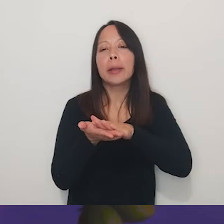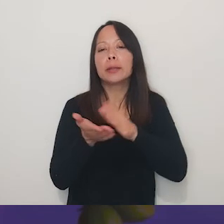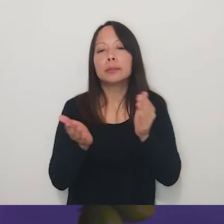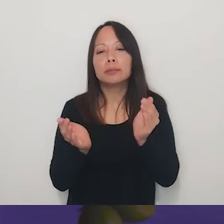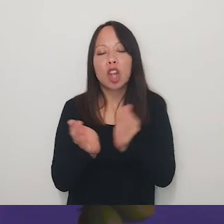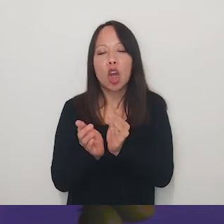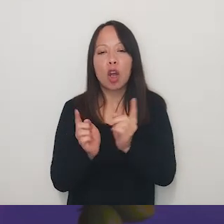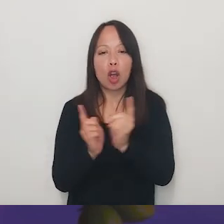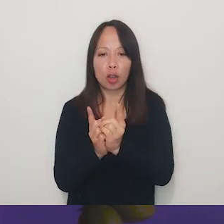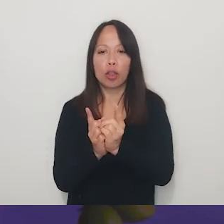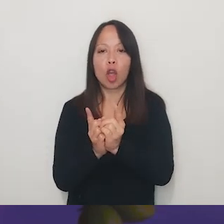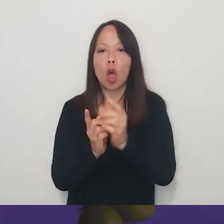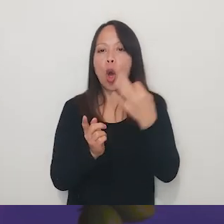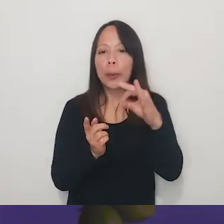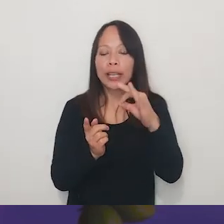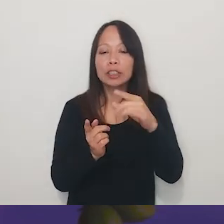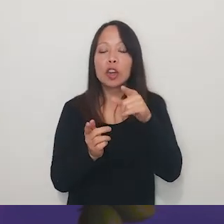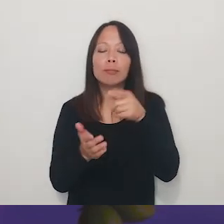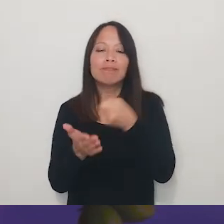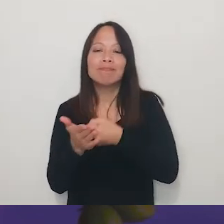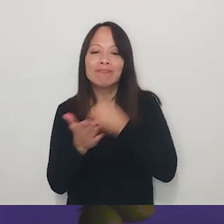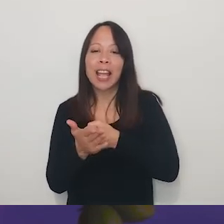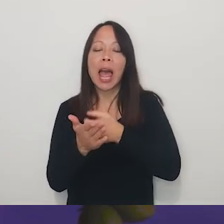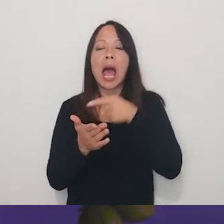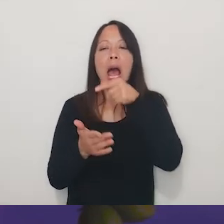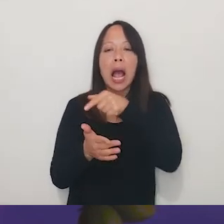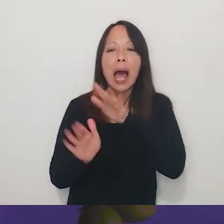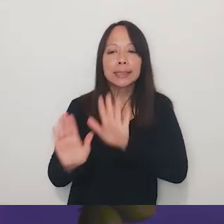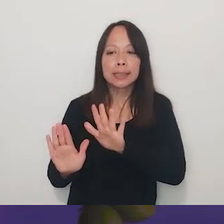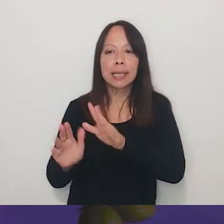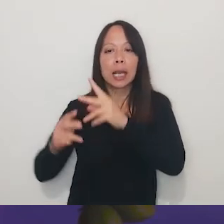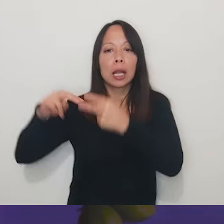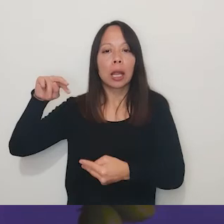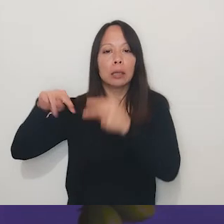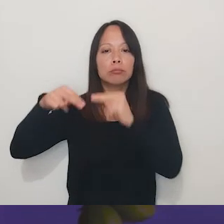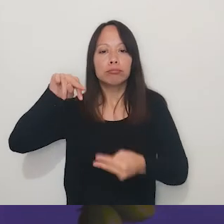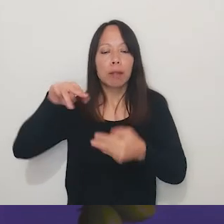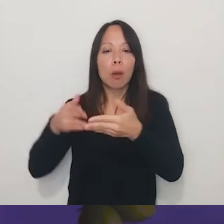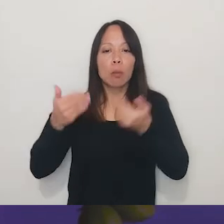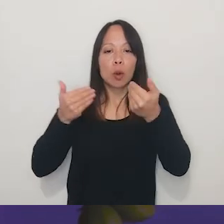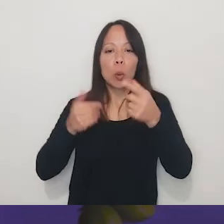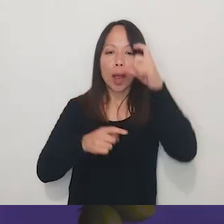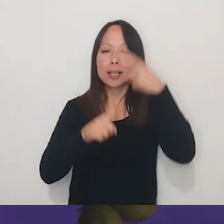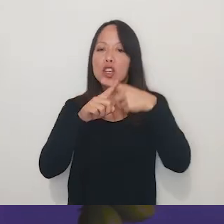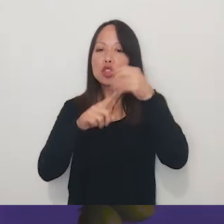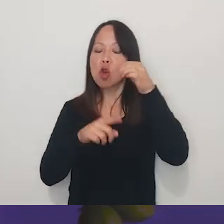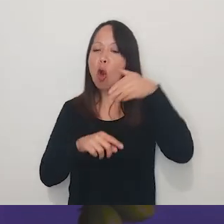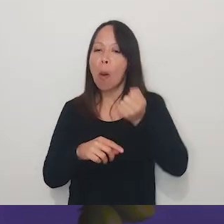obligatorio, hay que pelear, pero no hay, o sea, acá hay algunas evidencias de la importancia de hacer un estudio de estos